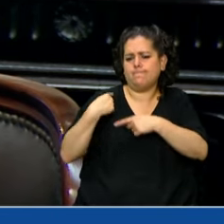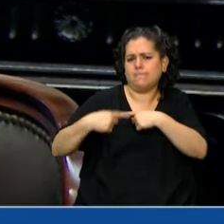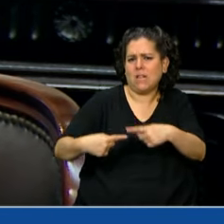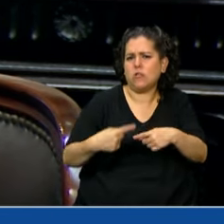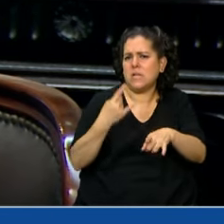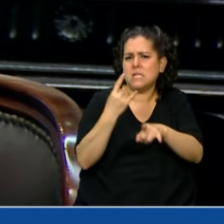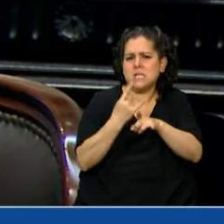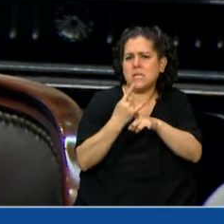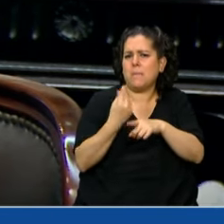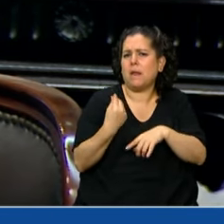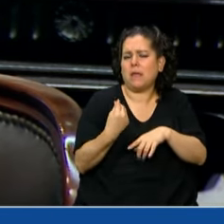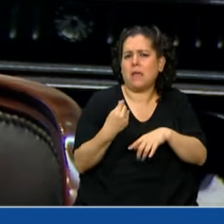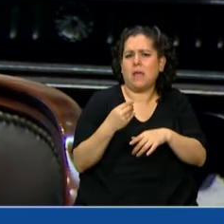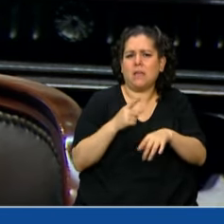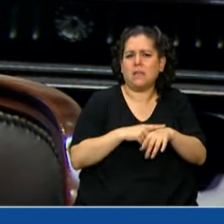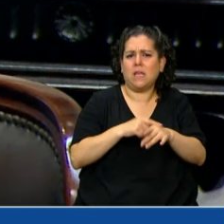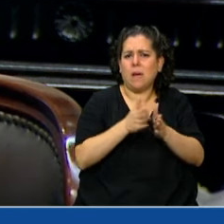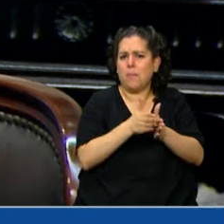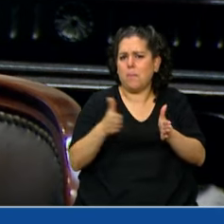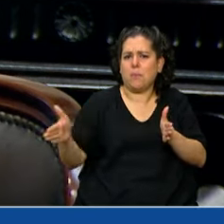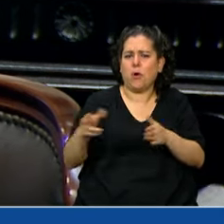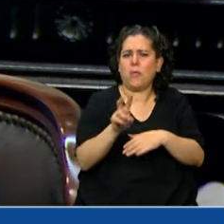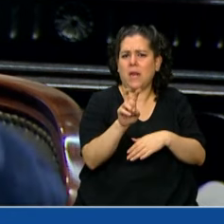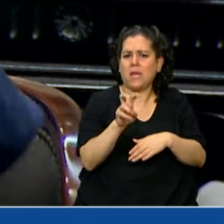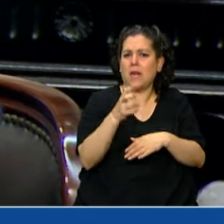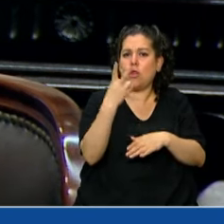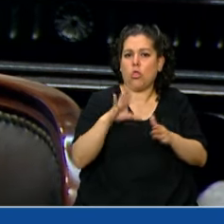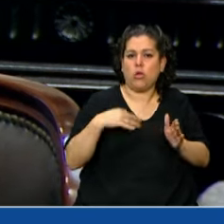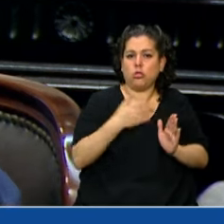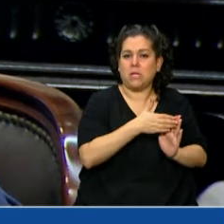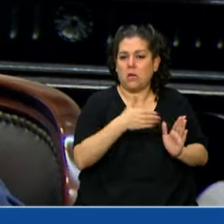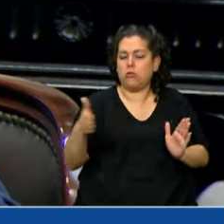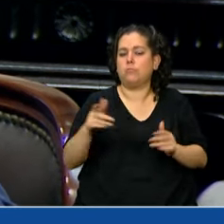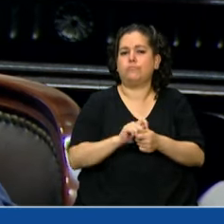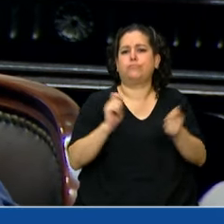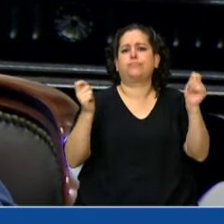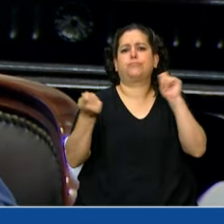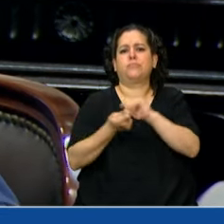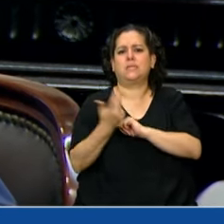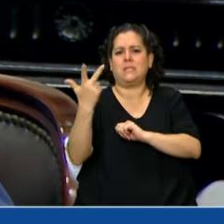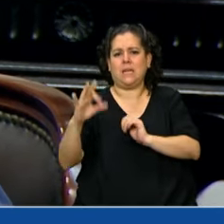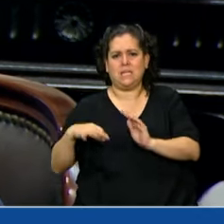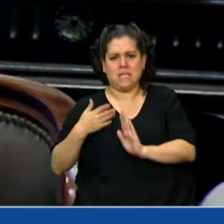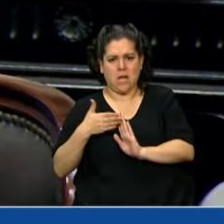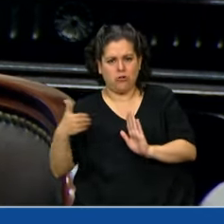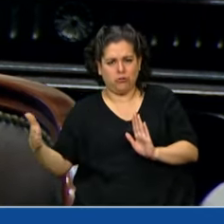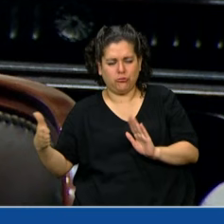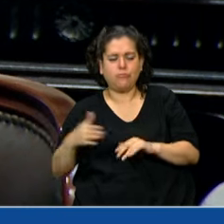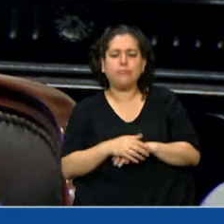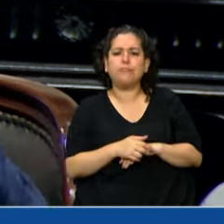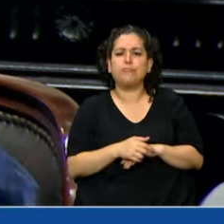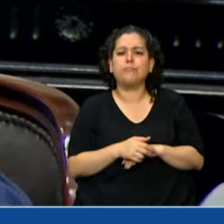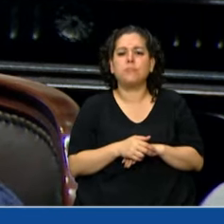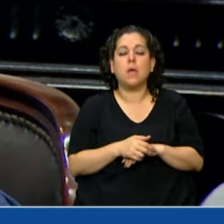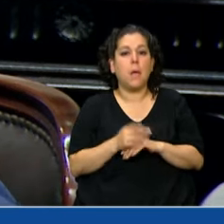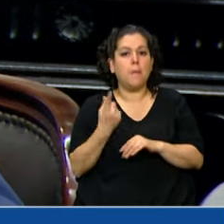Siempre en el plazo de las locaciones urbanas que había sido 2 años y lo elevó a TR Pero además